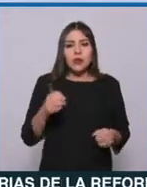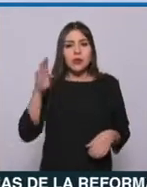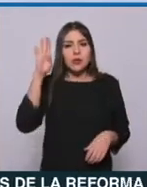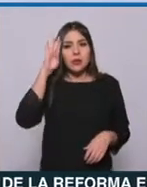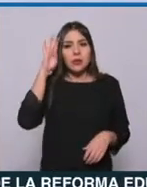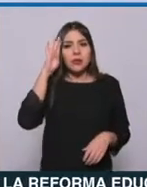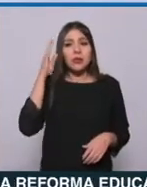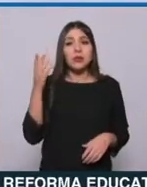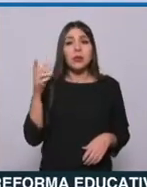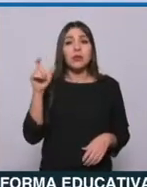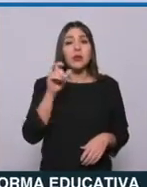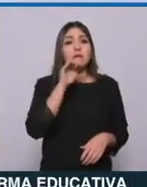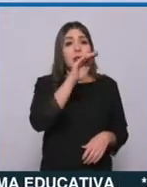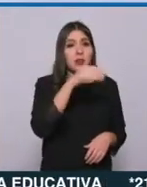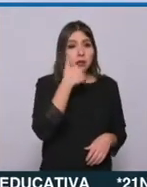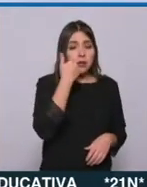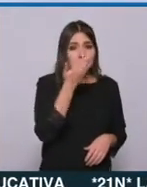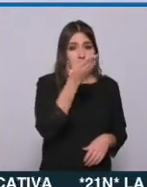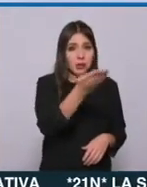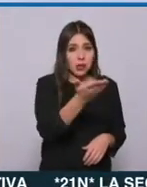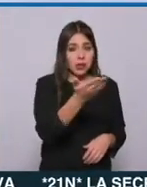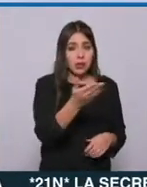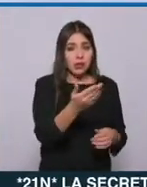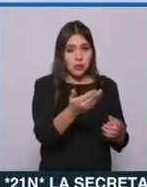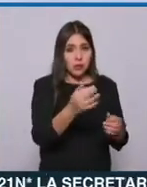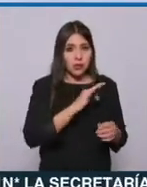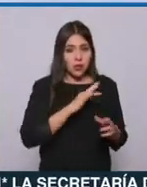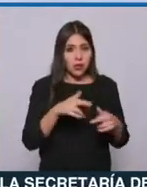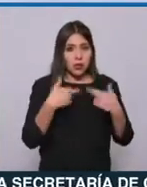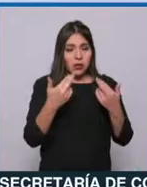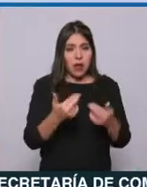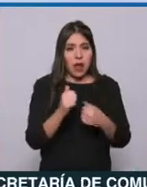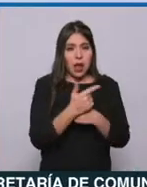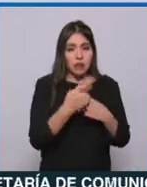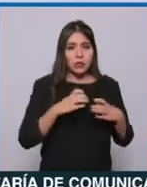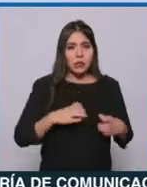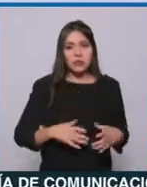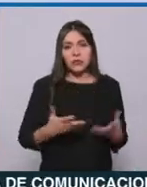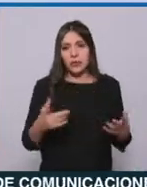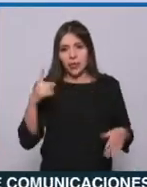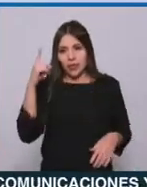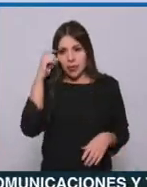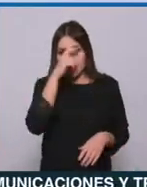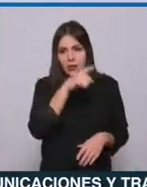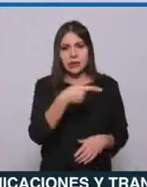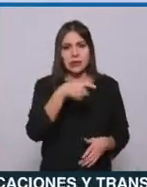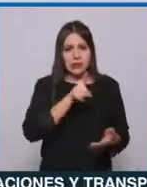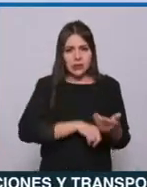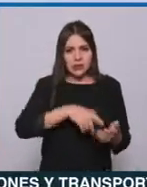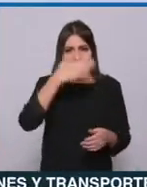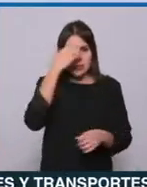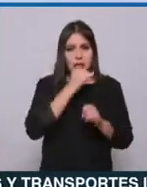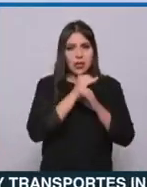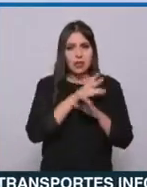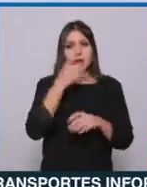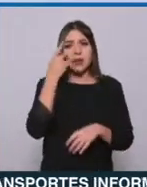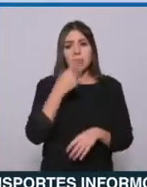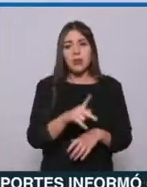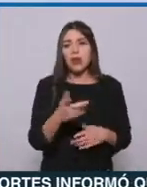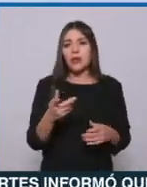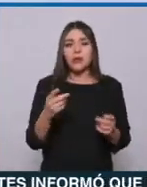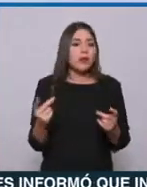y solicitar la donación de órganos es una situación muy delicada para ellos. Tienen la información, sin embargo es en un momento muy